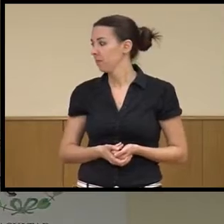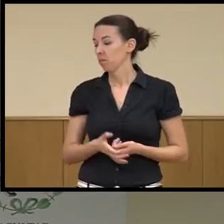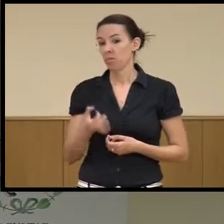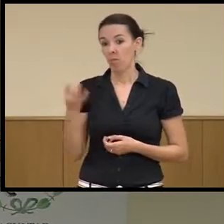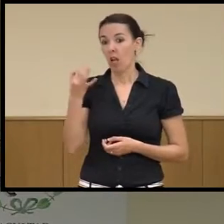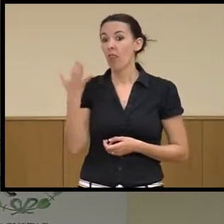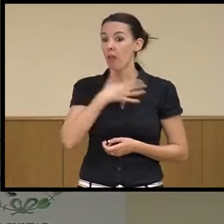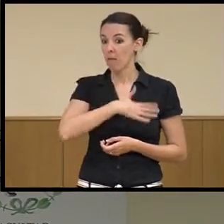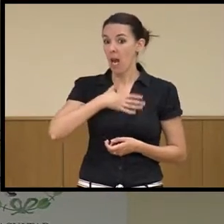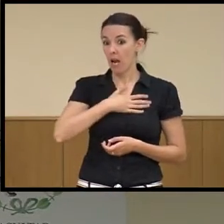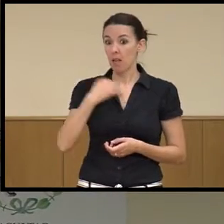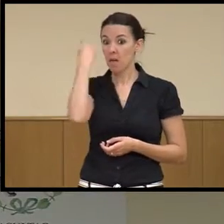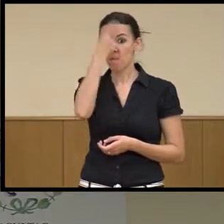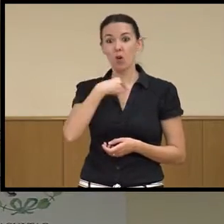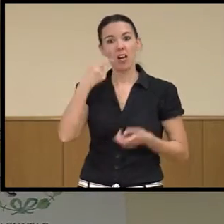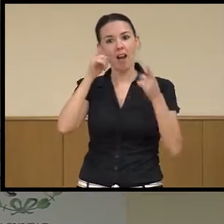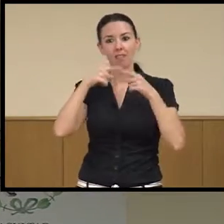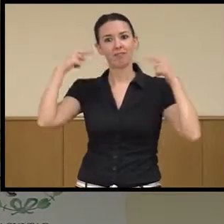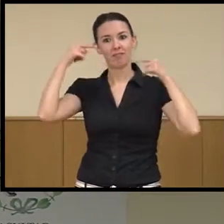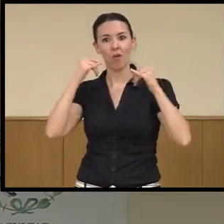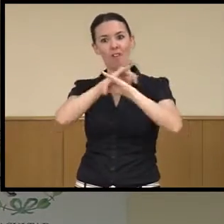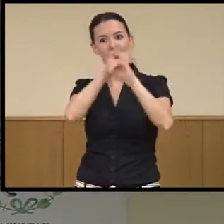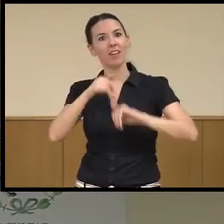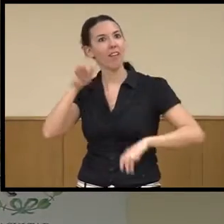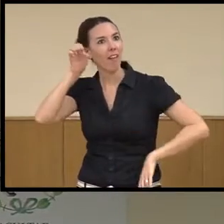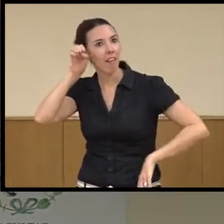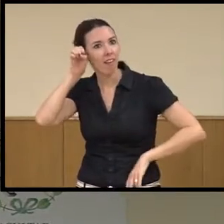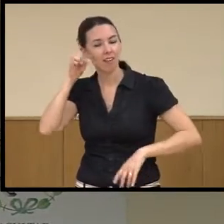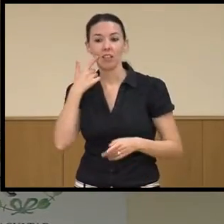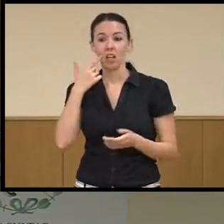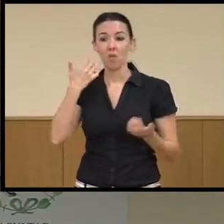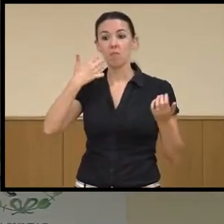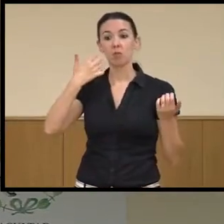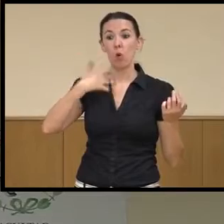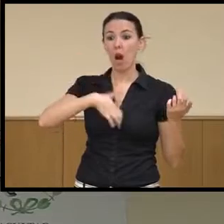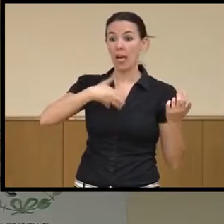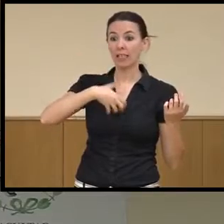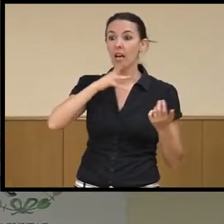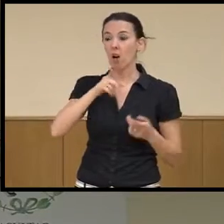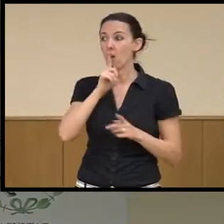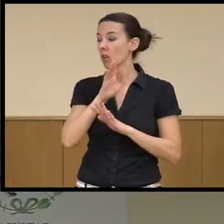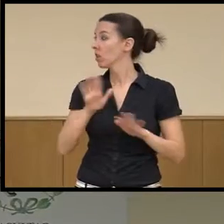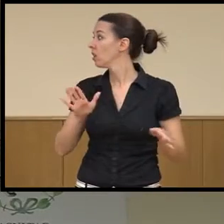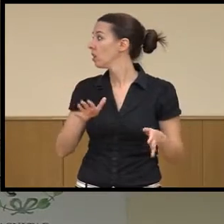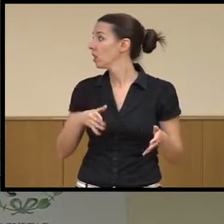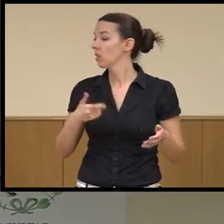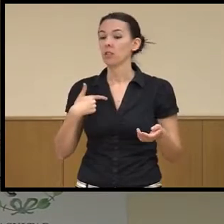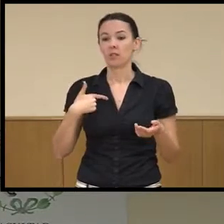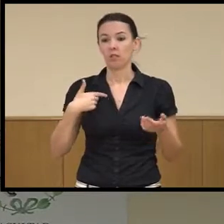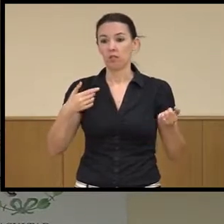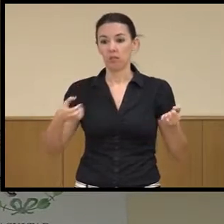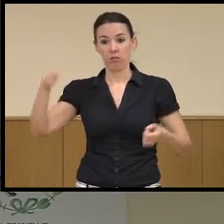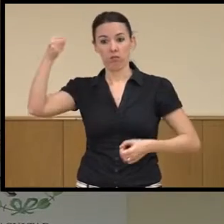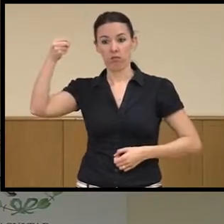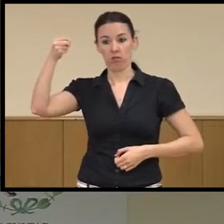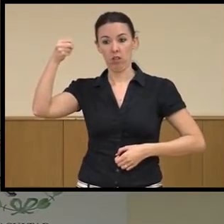muy agradable porque su rostro refleja felicidad. Y con esa humilde guitarra, ahora muda y sujeta con la mano derecha, pero que